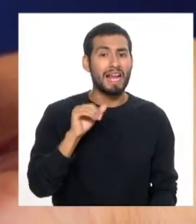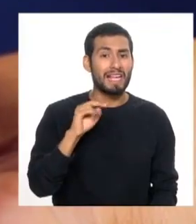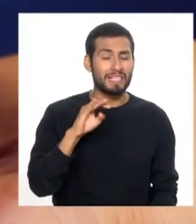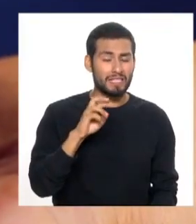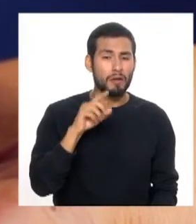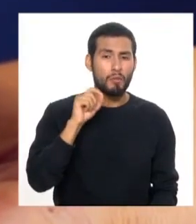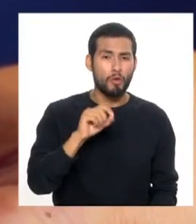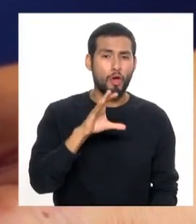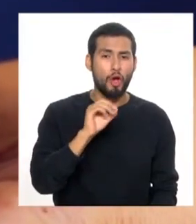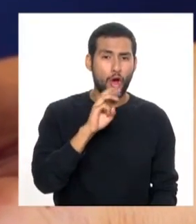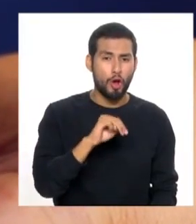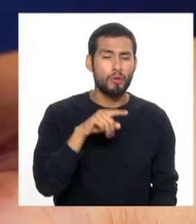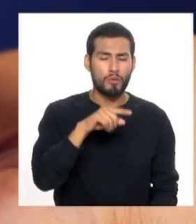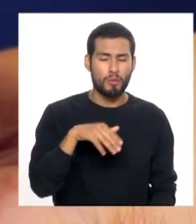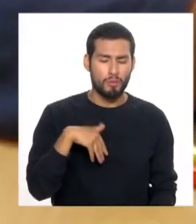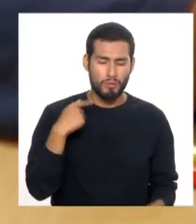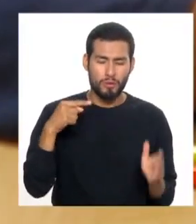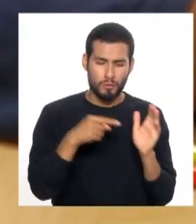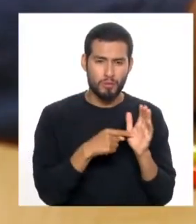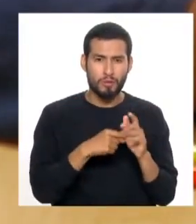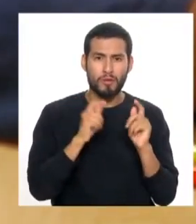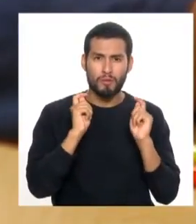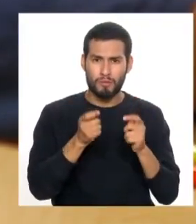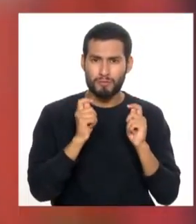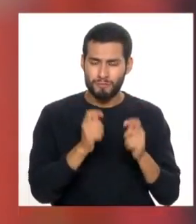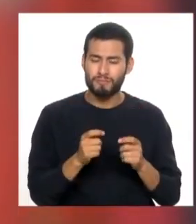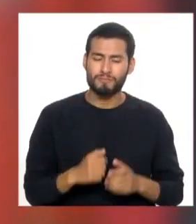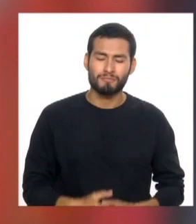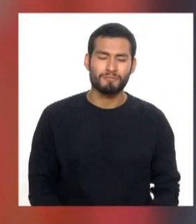www.lamagiacurelcáncer.com para realizar tus donativos.